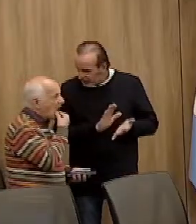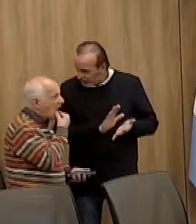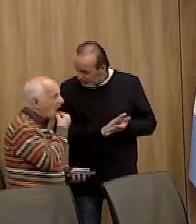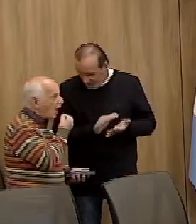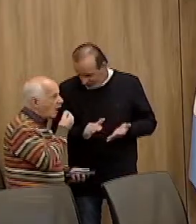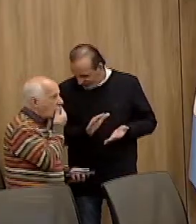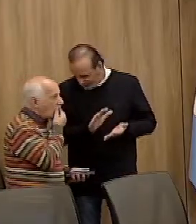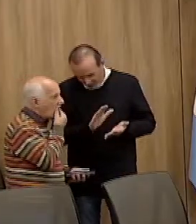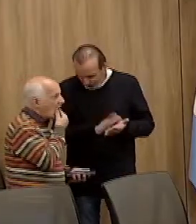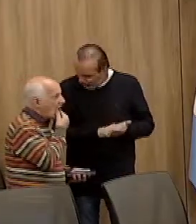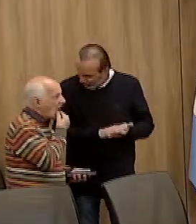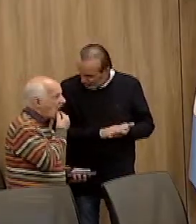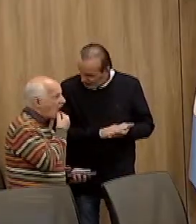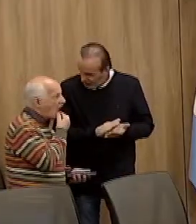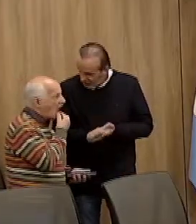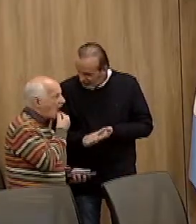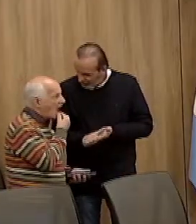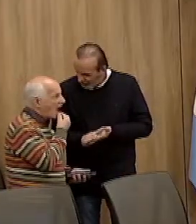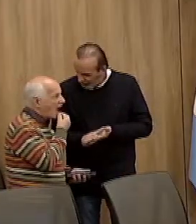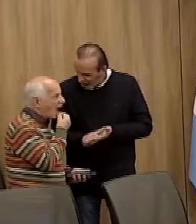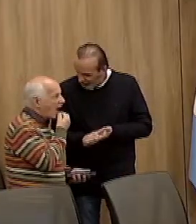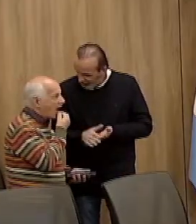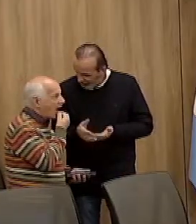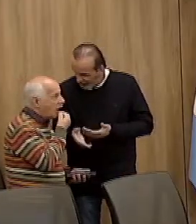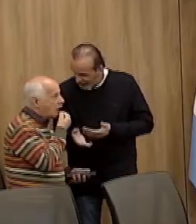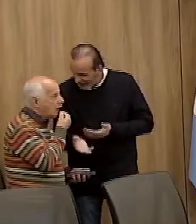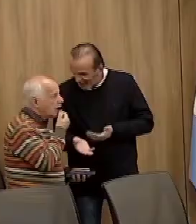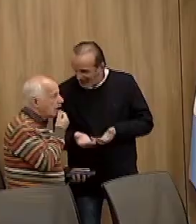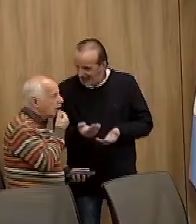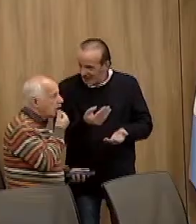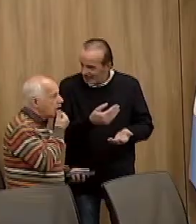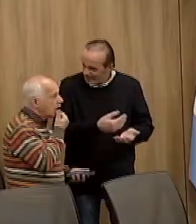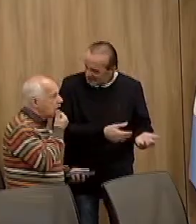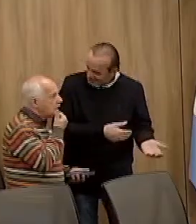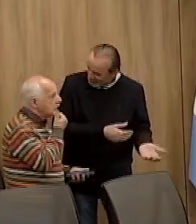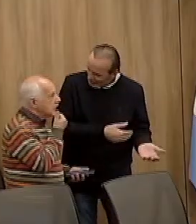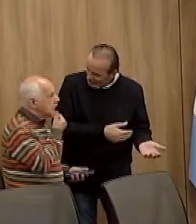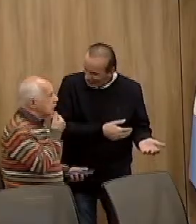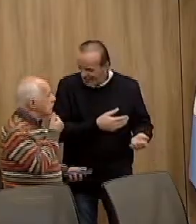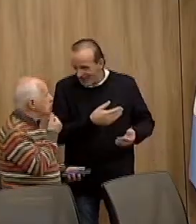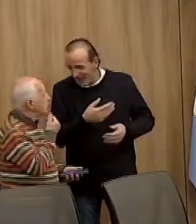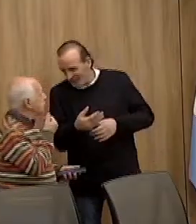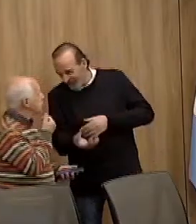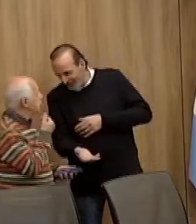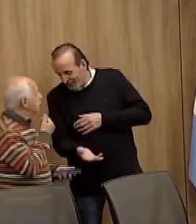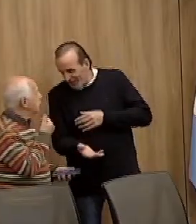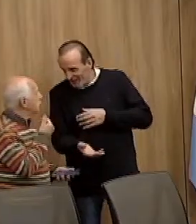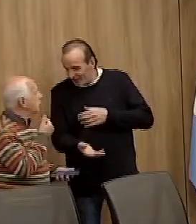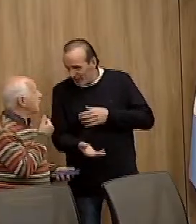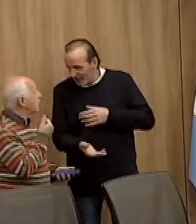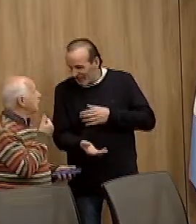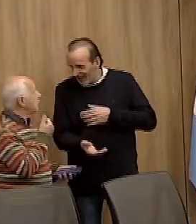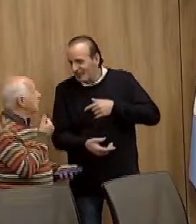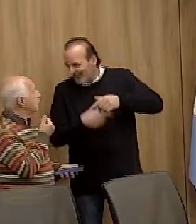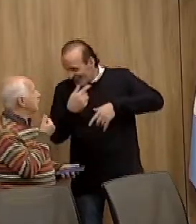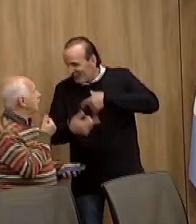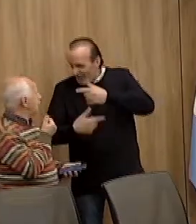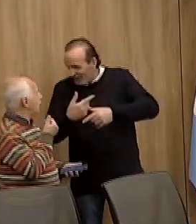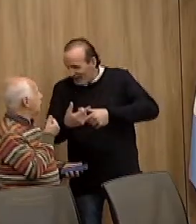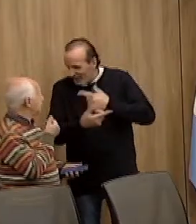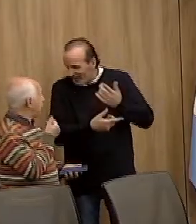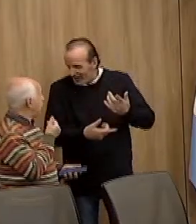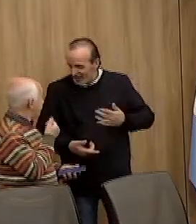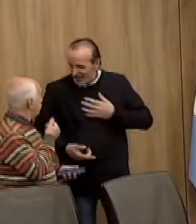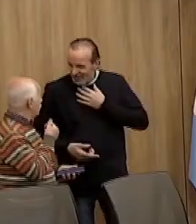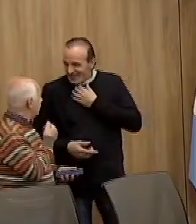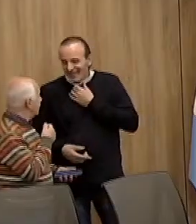pongo a modo de botón de ejemplo. muestra, un encuentro en la Universidad de Córdoba por el tema del financiamiento universitario, que